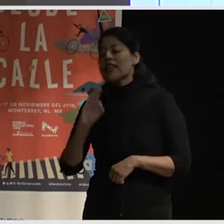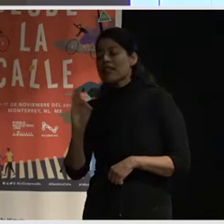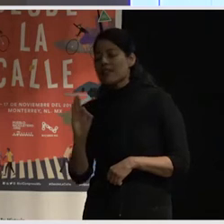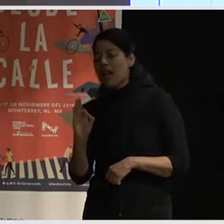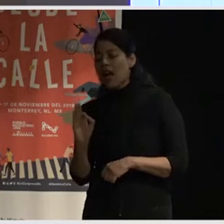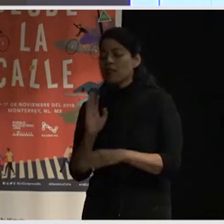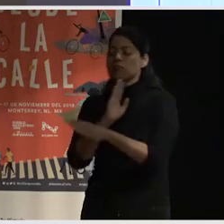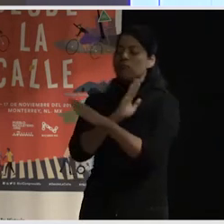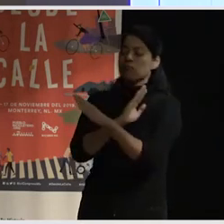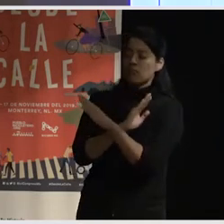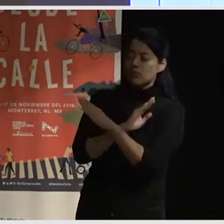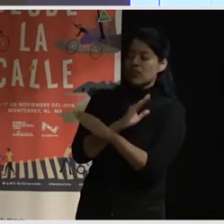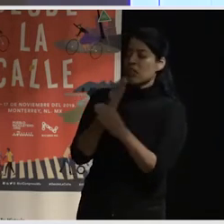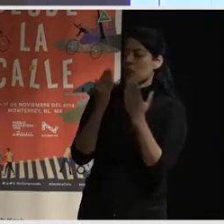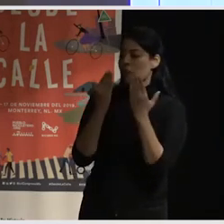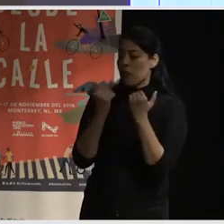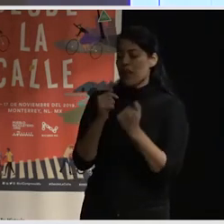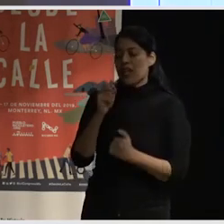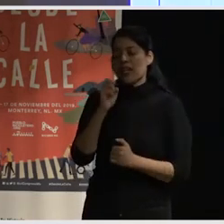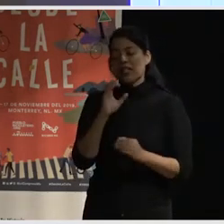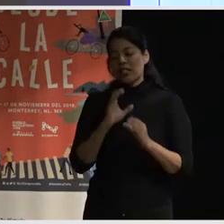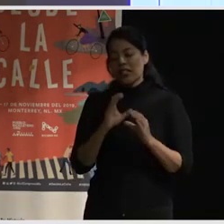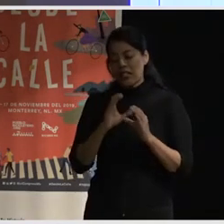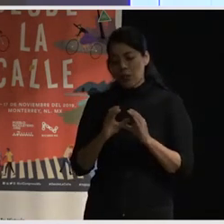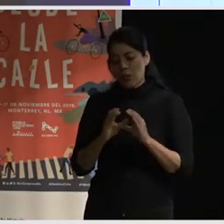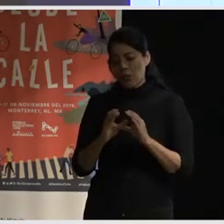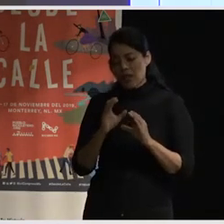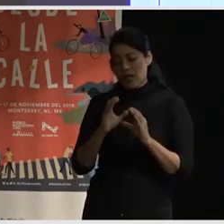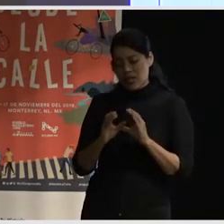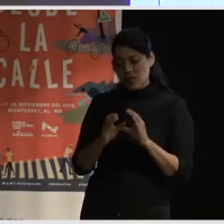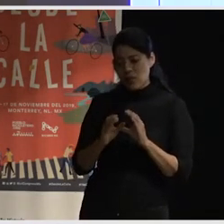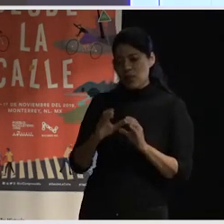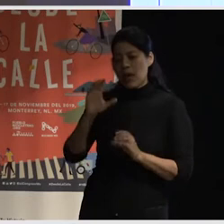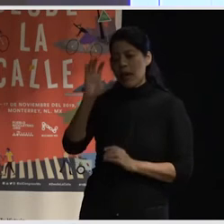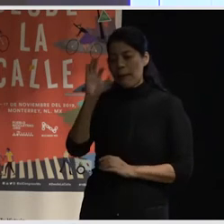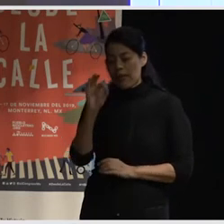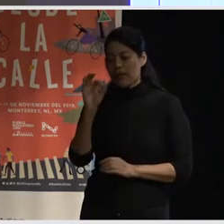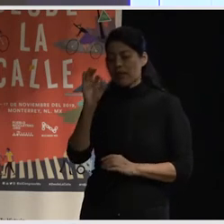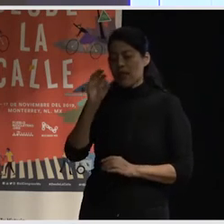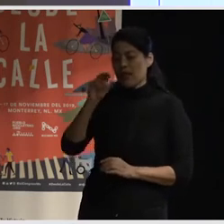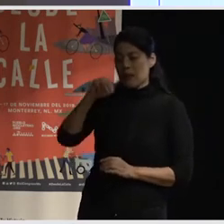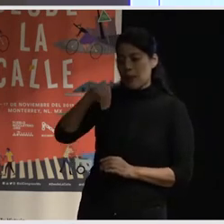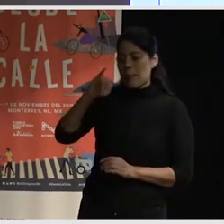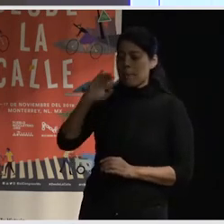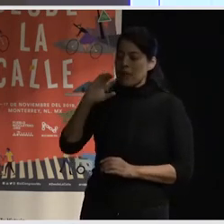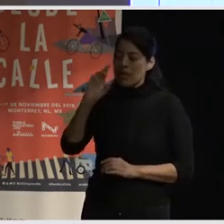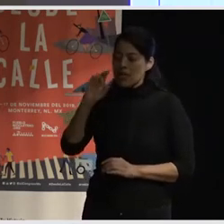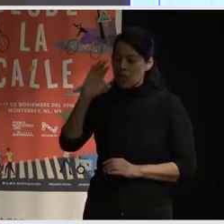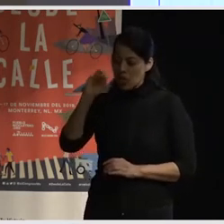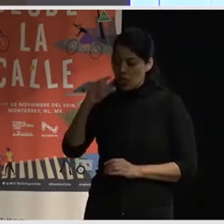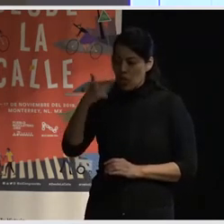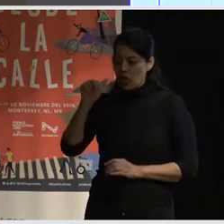se cumpliera el escenario 3 de micro de 20 microgramos por metro cúbico anuales esto es lo que recomienda la organización